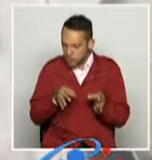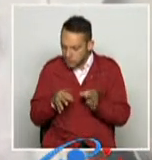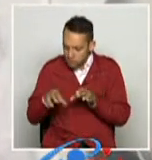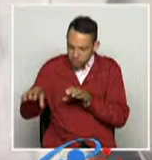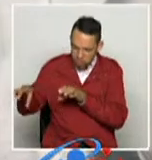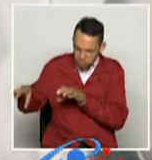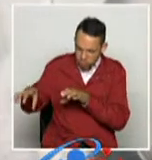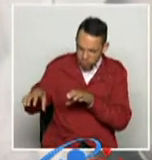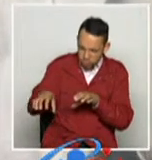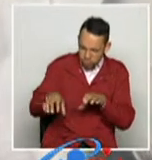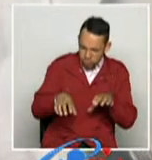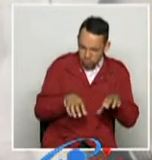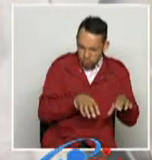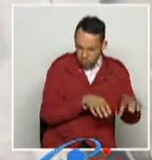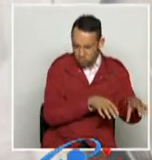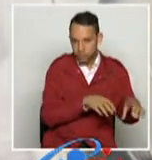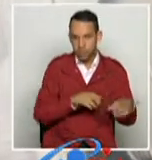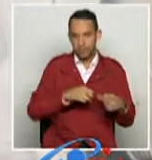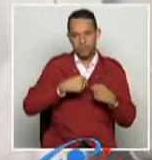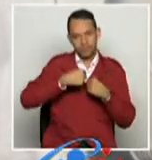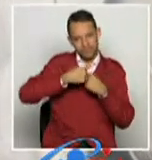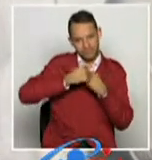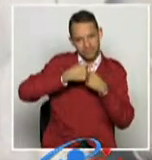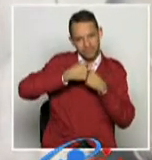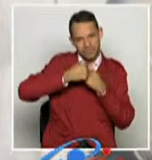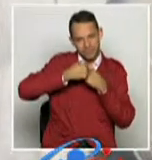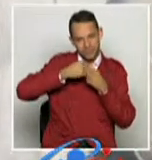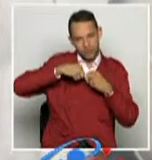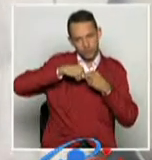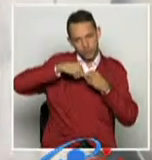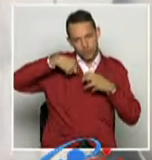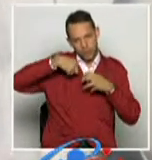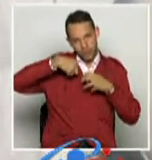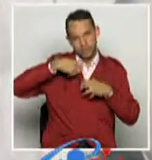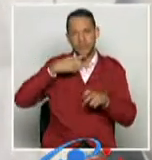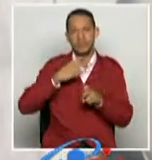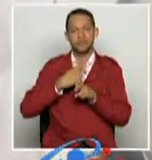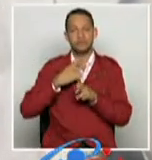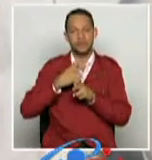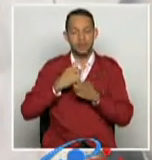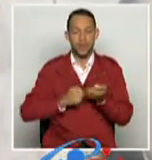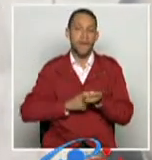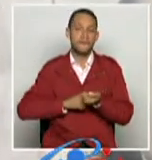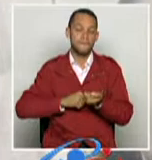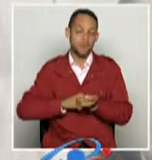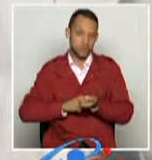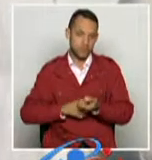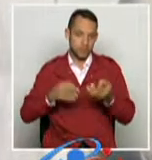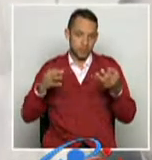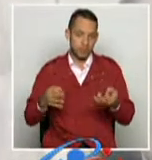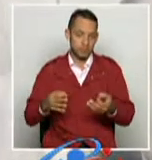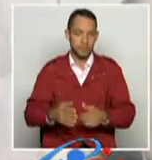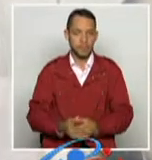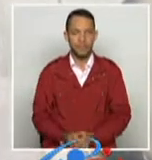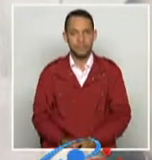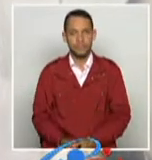al que utilizamos también para la artrosis, nos ayuda bastante como un complemento.